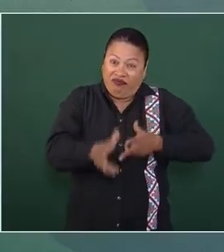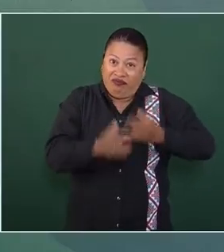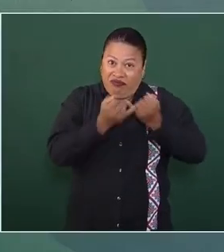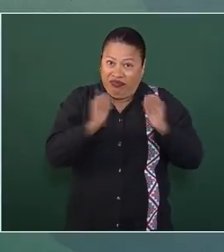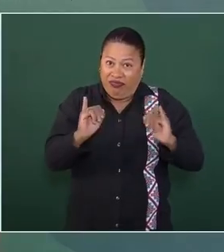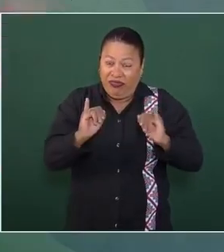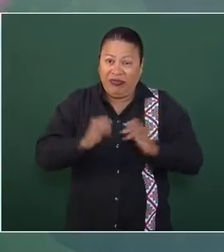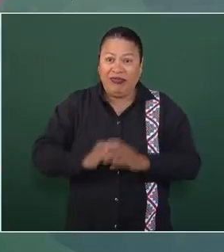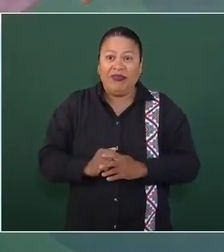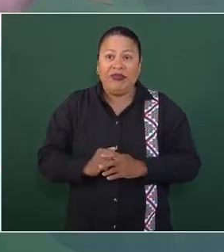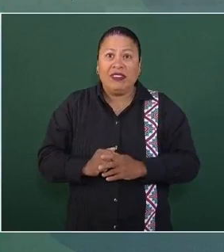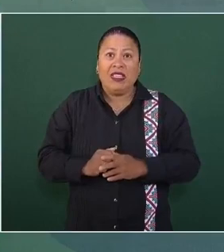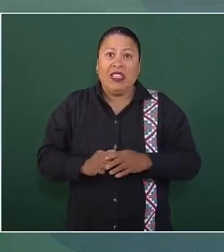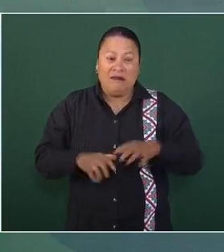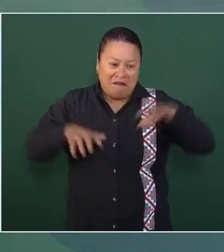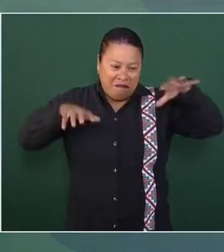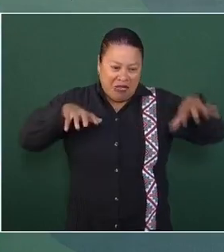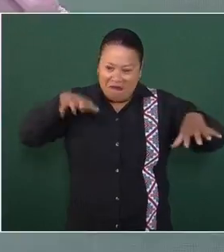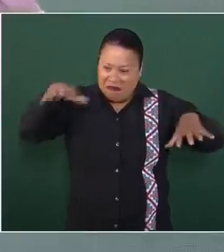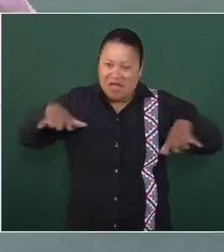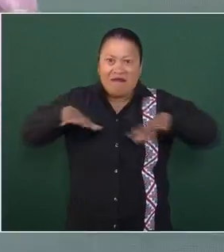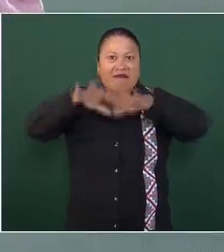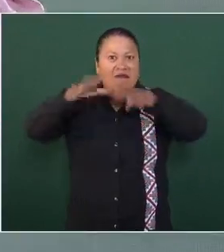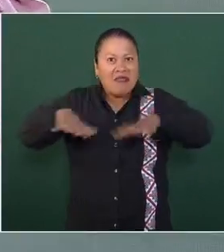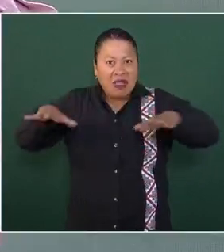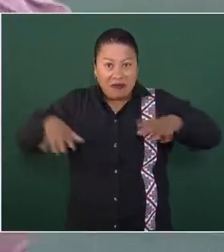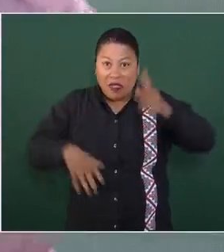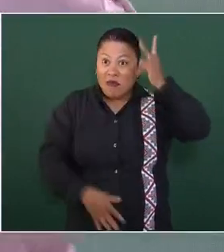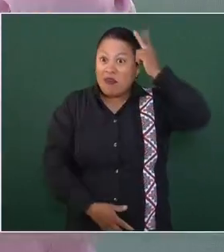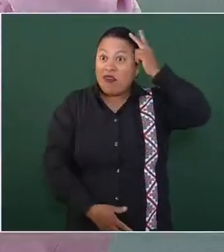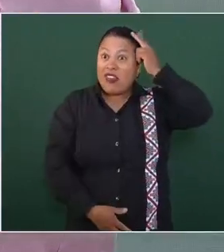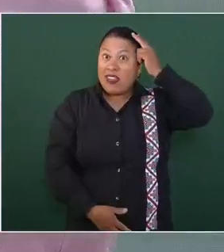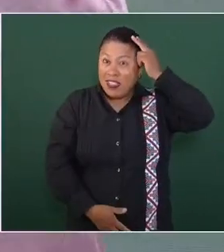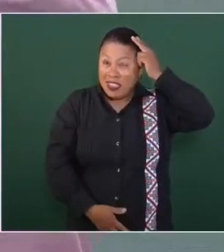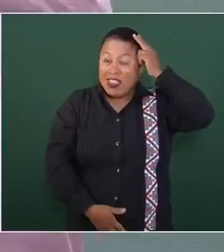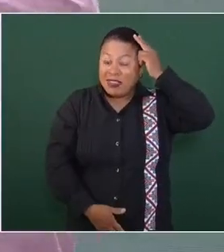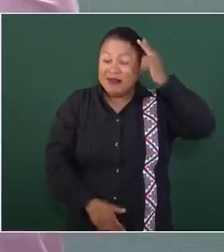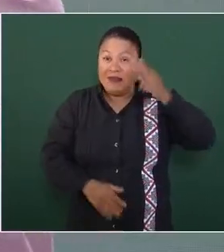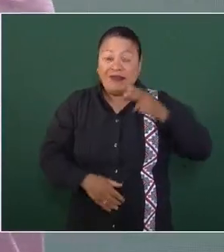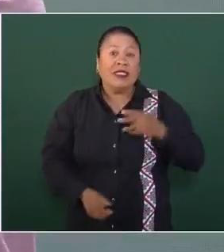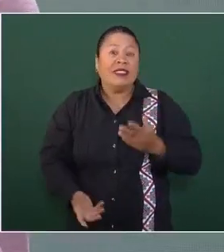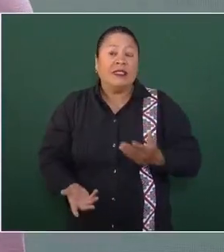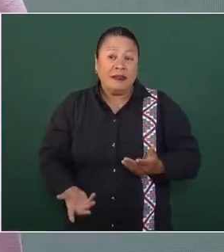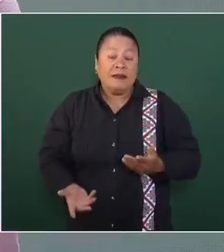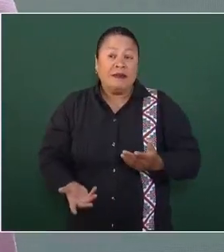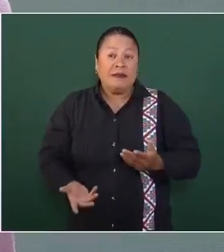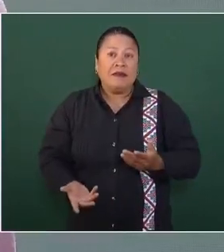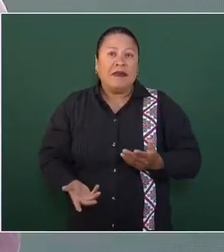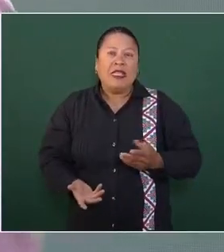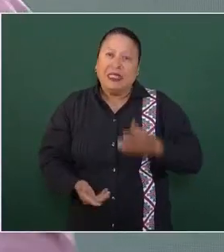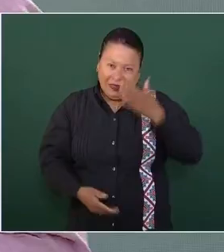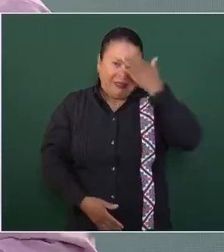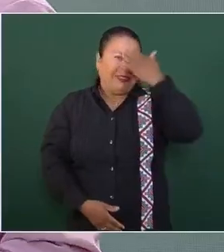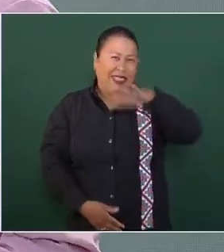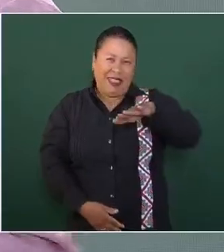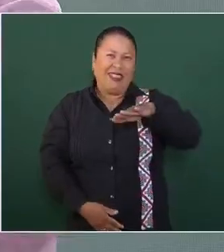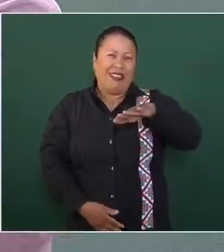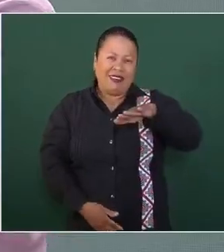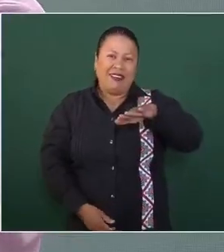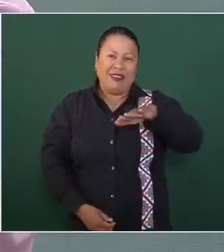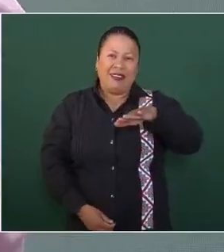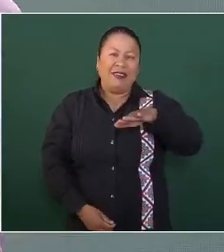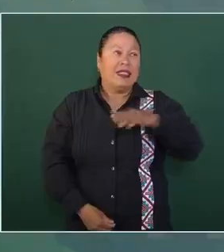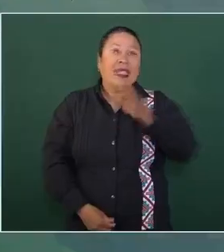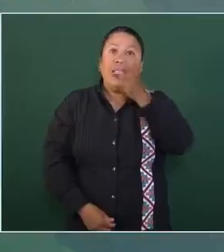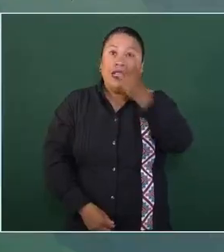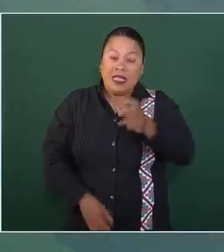con los dos puertos y Porfirio Díaz tenía muy claro que era